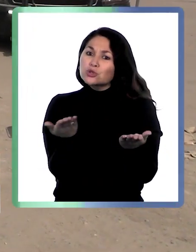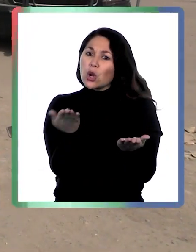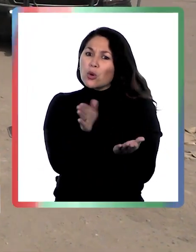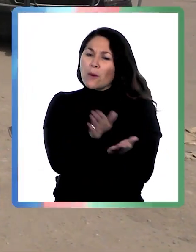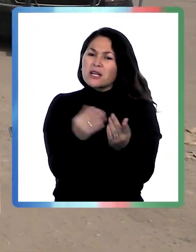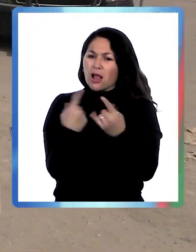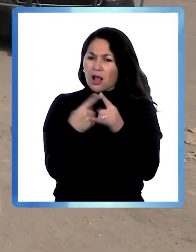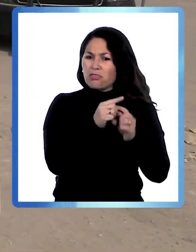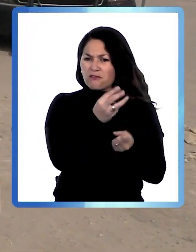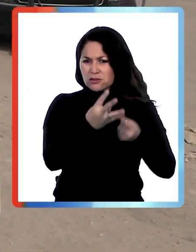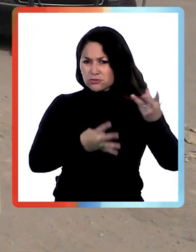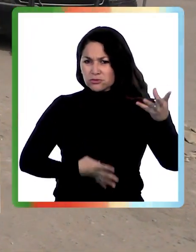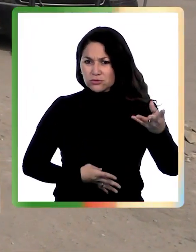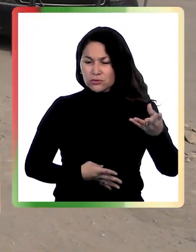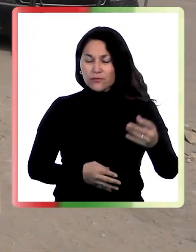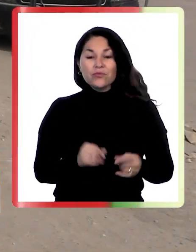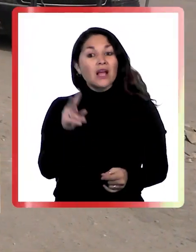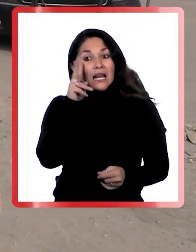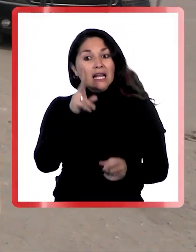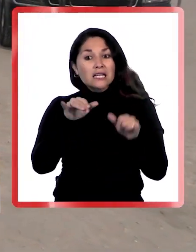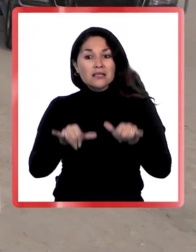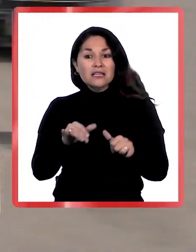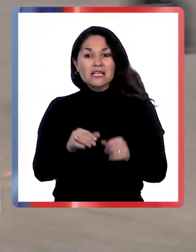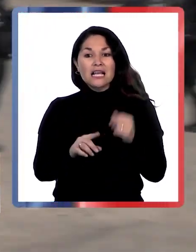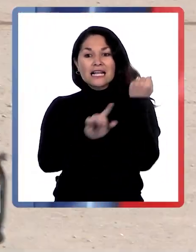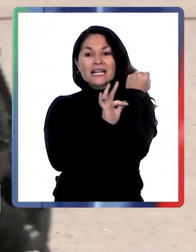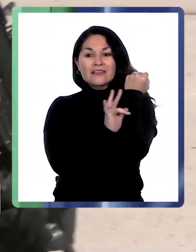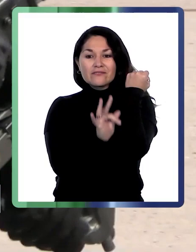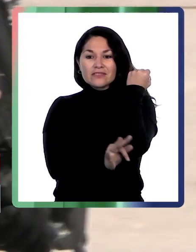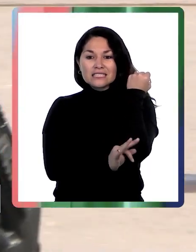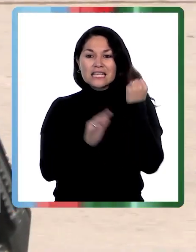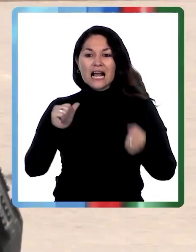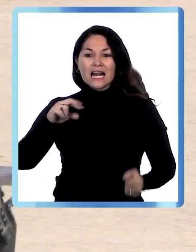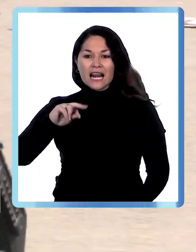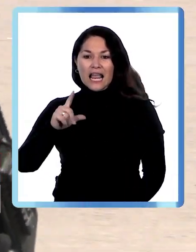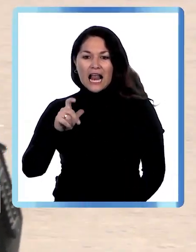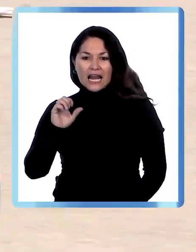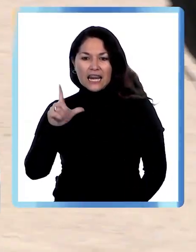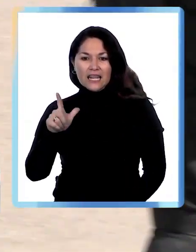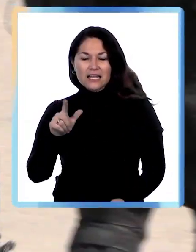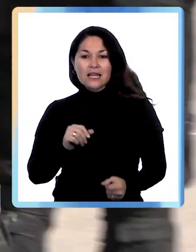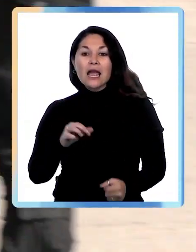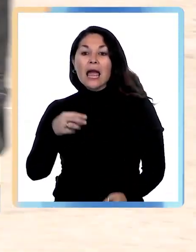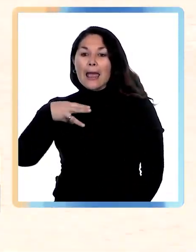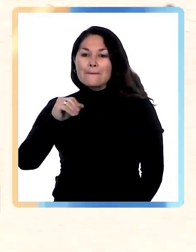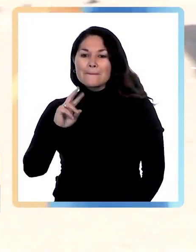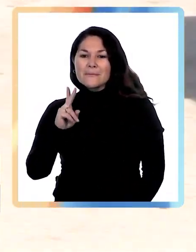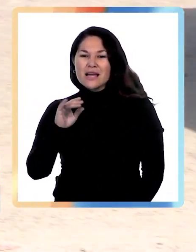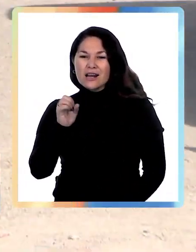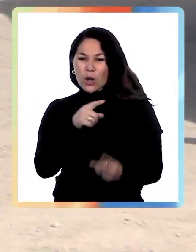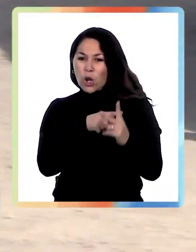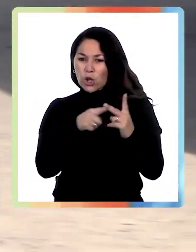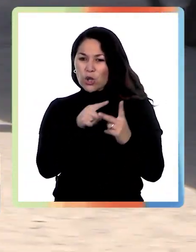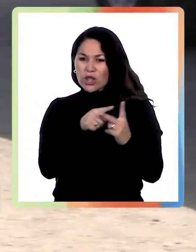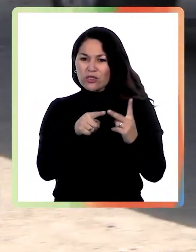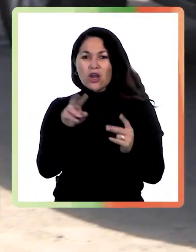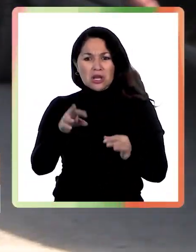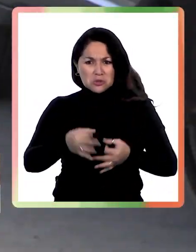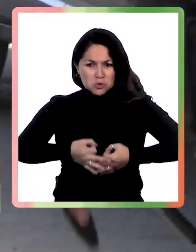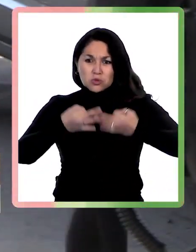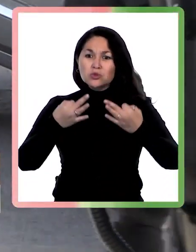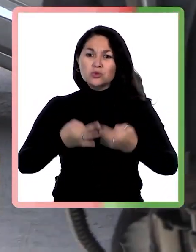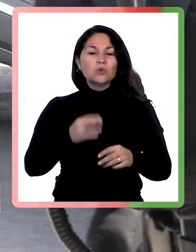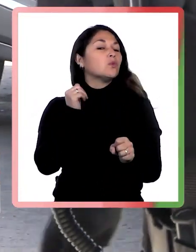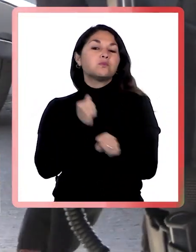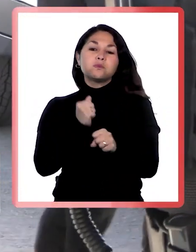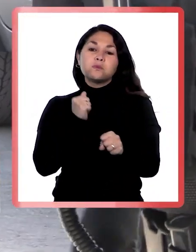homicidios entre otros estuvo presente el fiscal nacional Ángel Valencia y el fiscal regional Mario carrera y aseguraron que se está